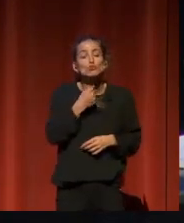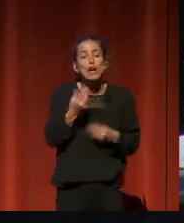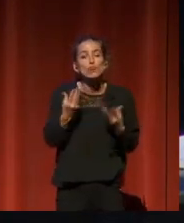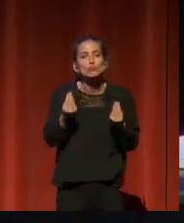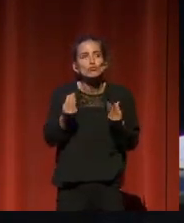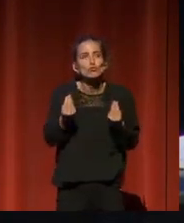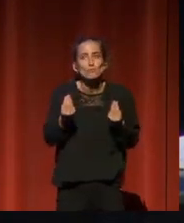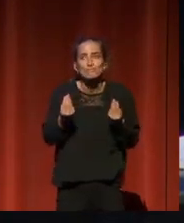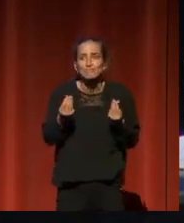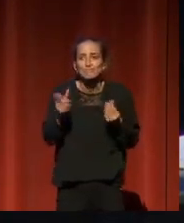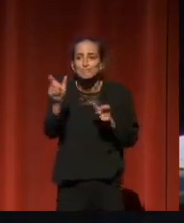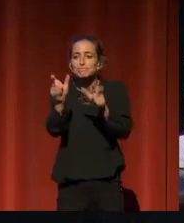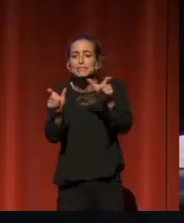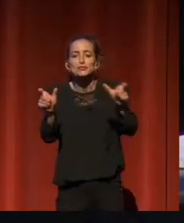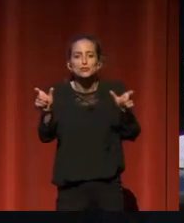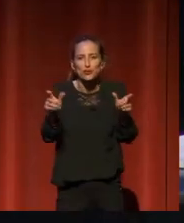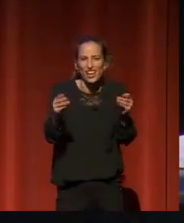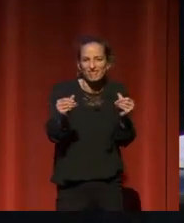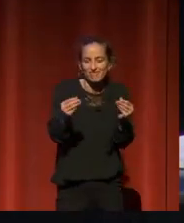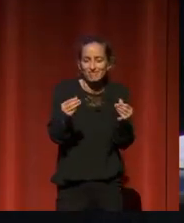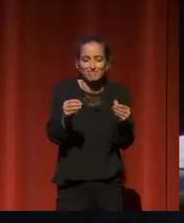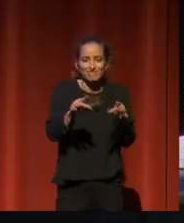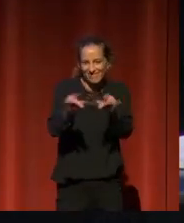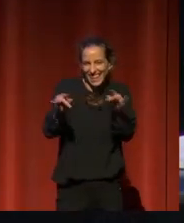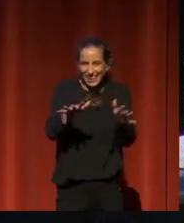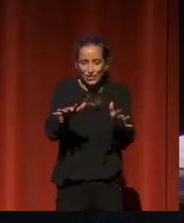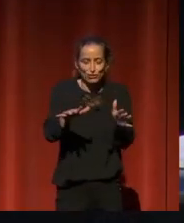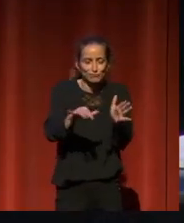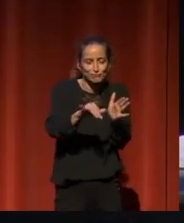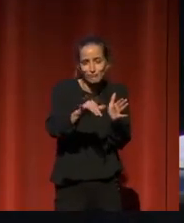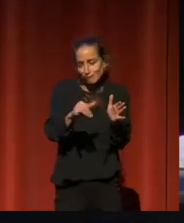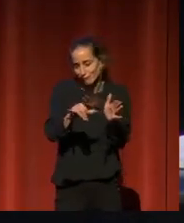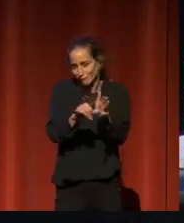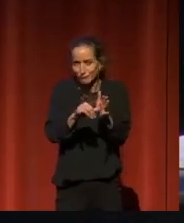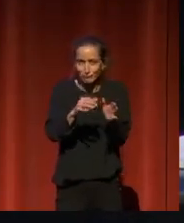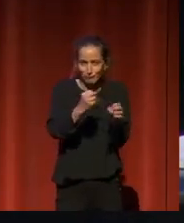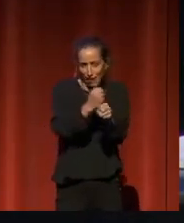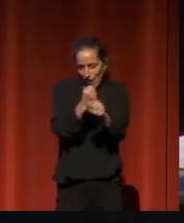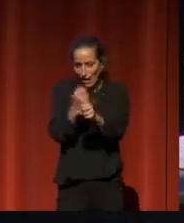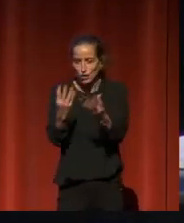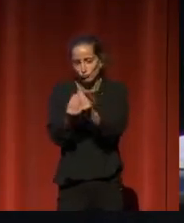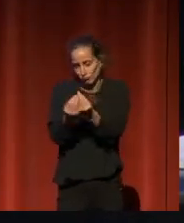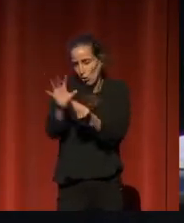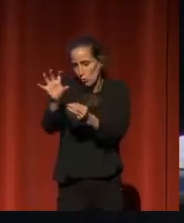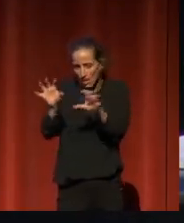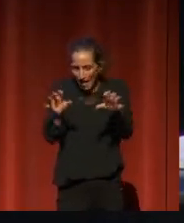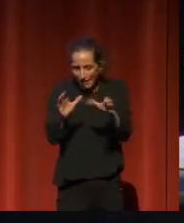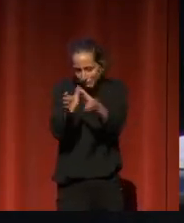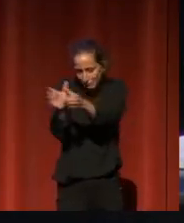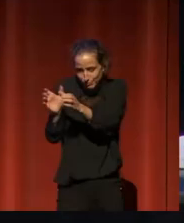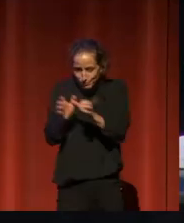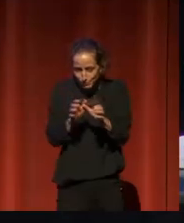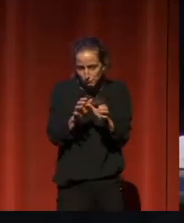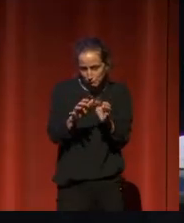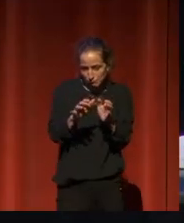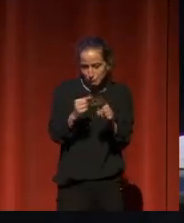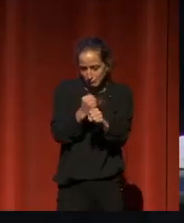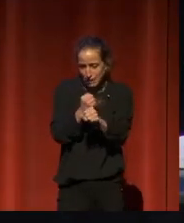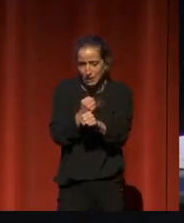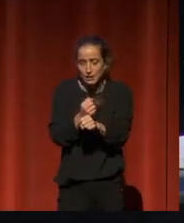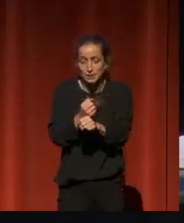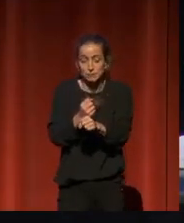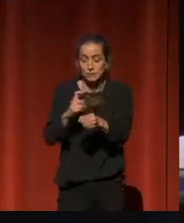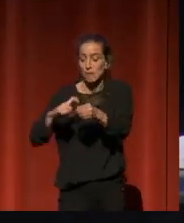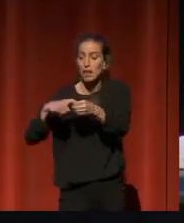con las personas con las comunidades e eh usar los procesos participativos y